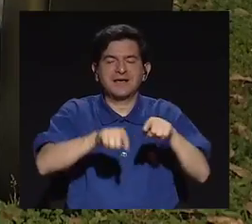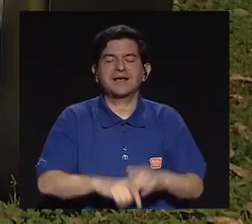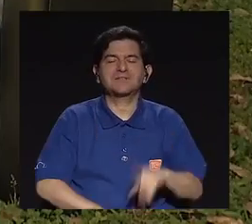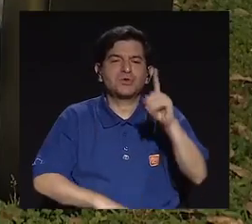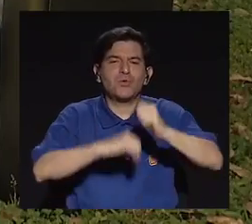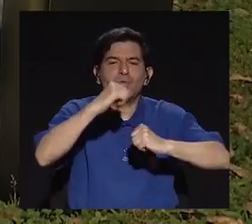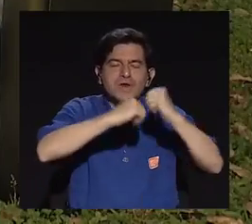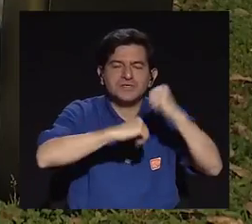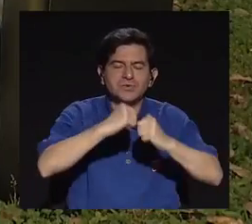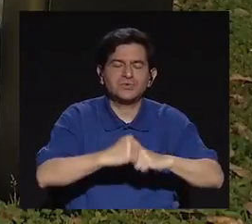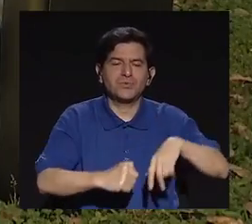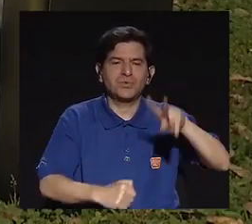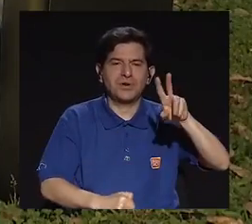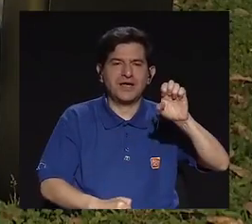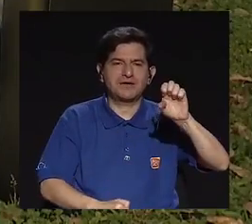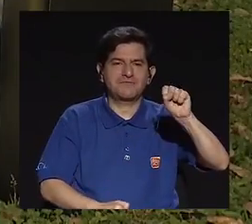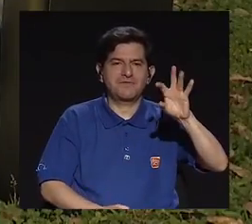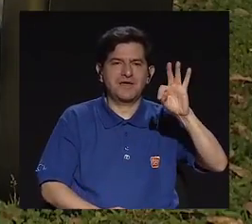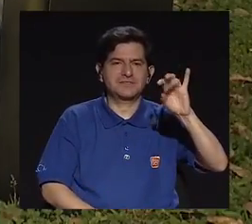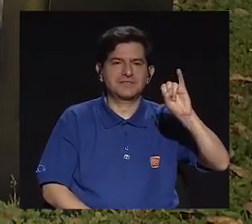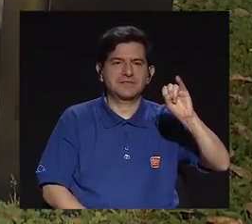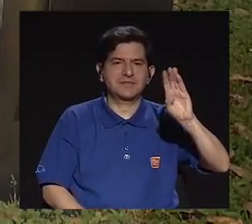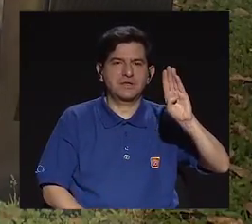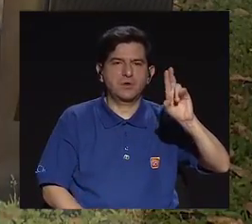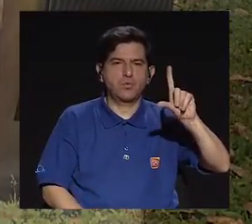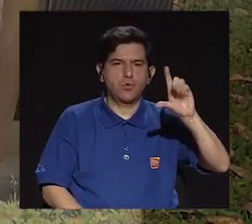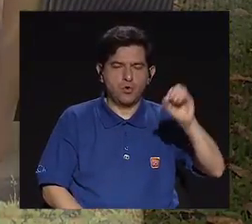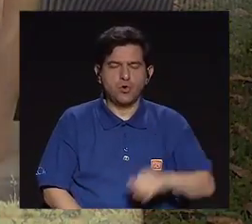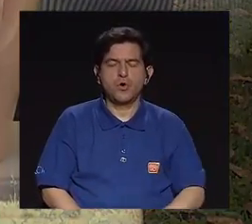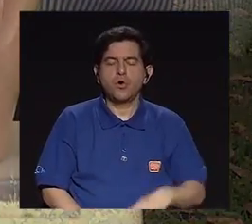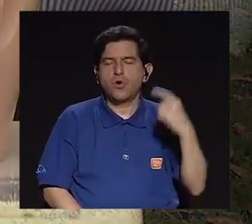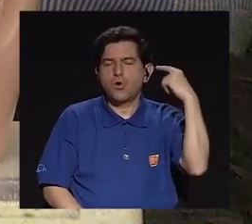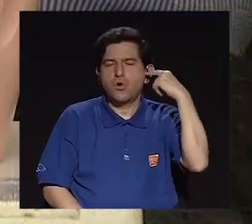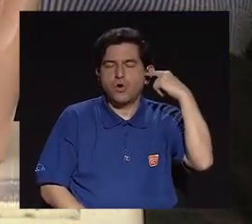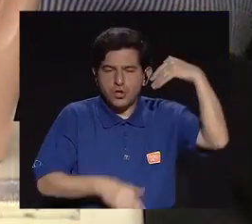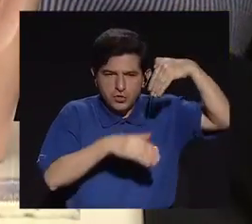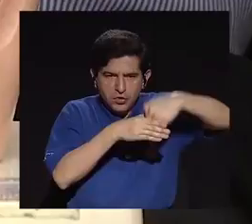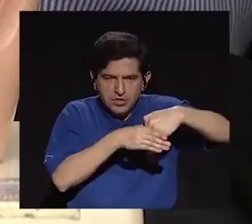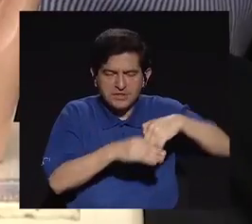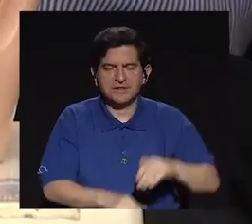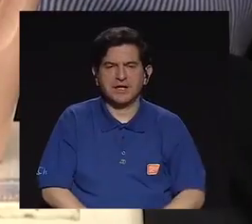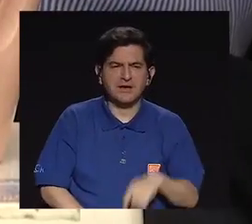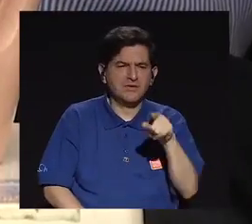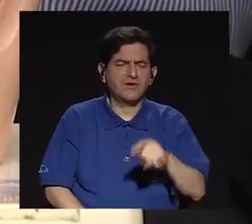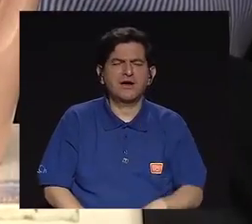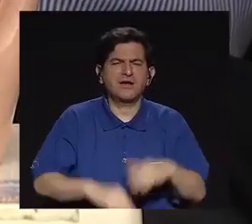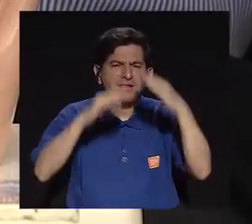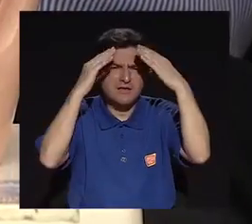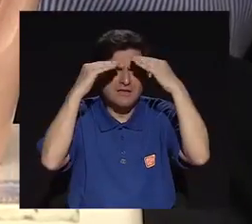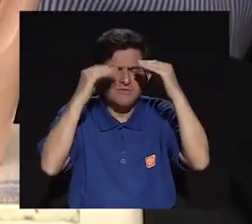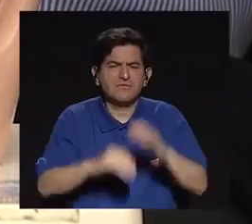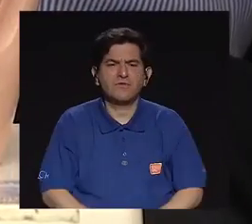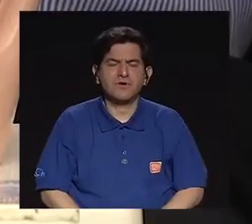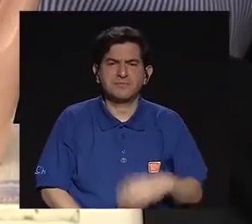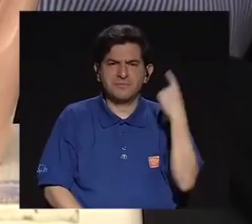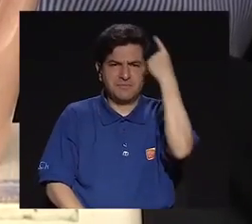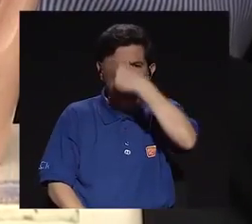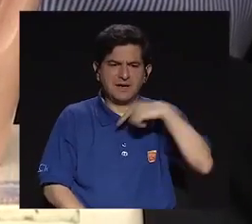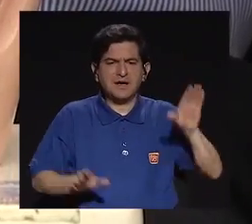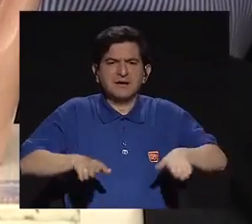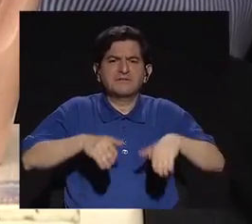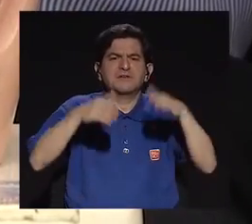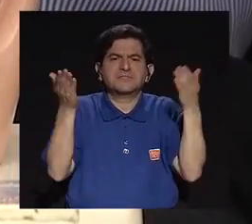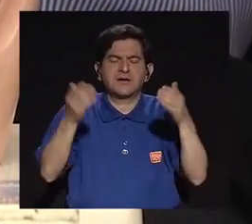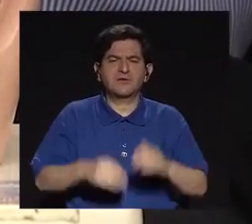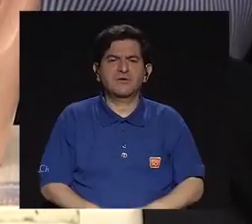que es una estructura que está en el oído interno, que lo que le indica al cerebro es en qué posición tenemos la cabeza,